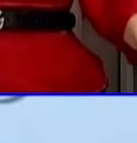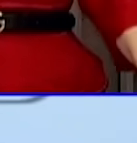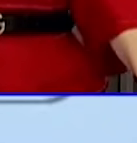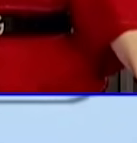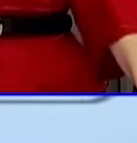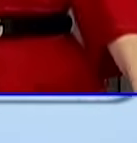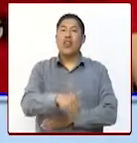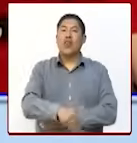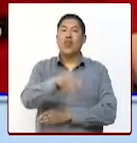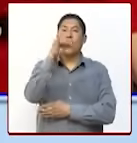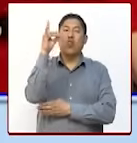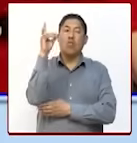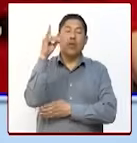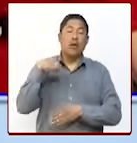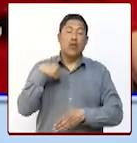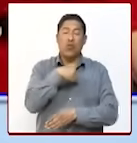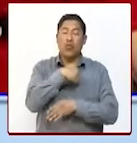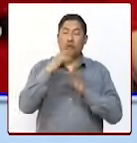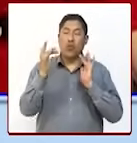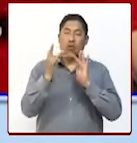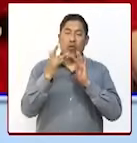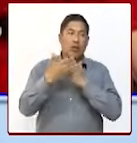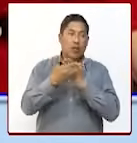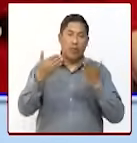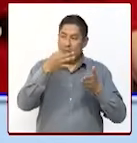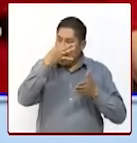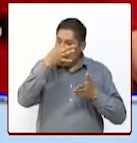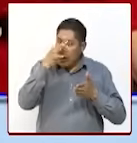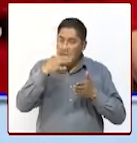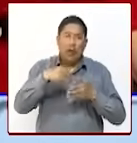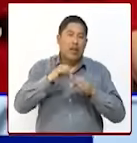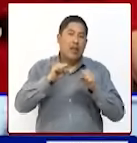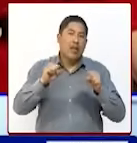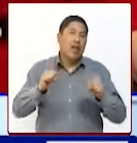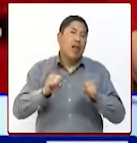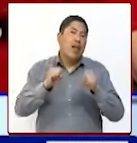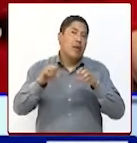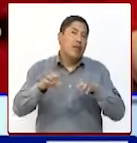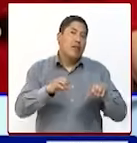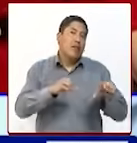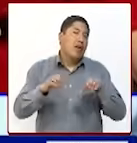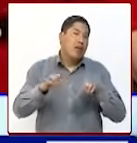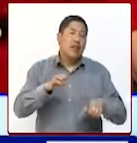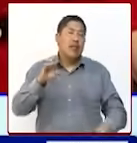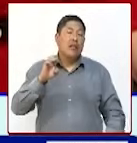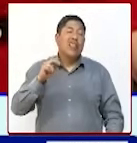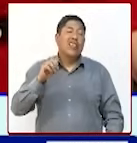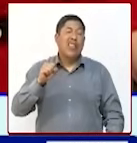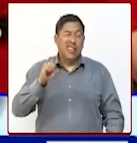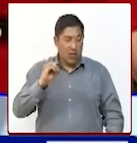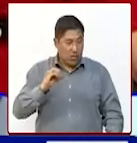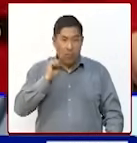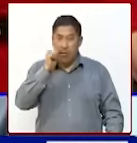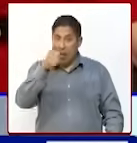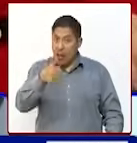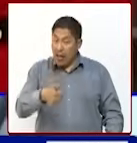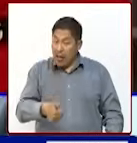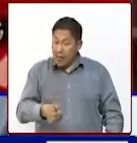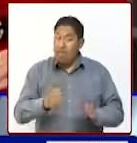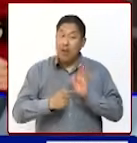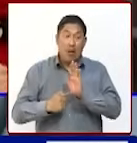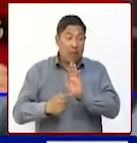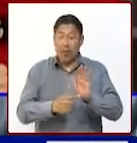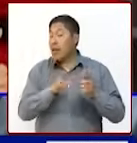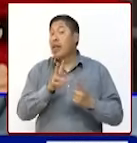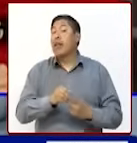Buenas noches, Bolivia. Estamos en todo el país a pocas horas del censo, preparados ya para llevarles el día de mañana una programación